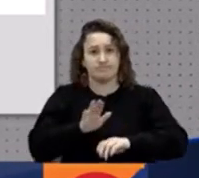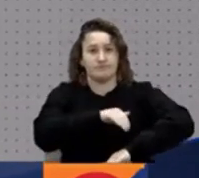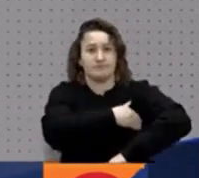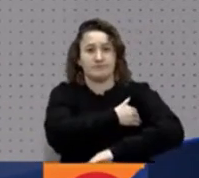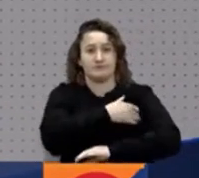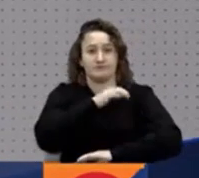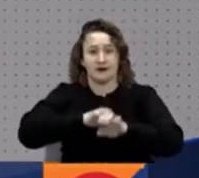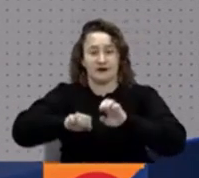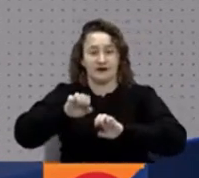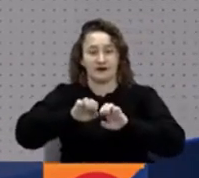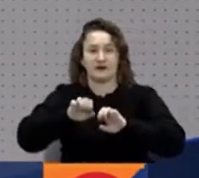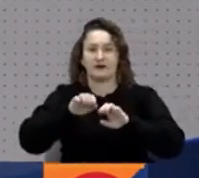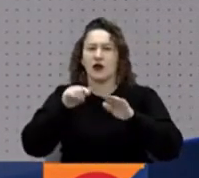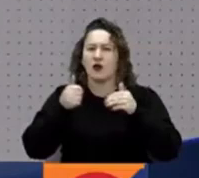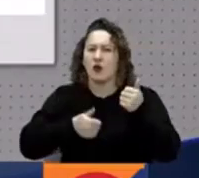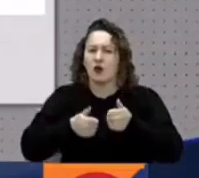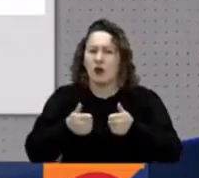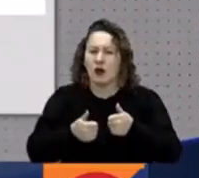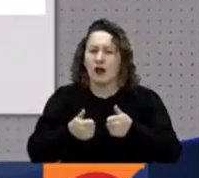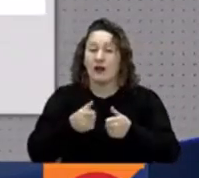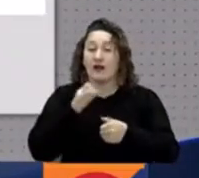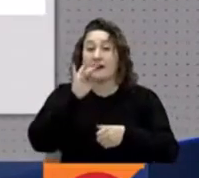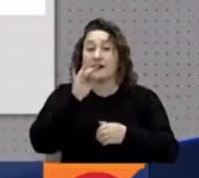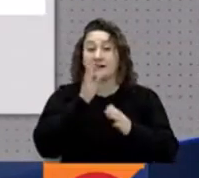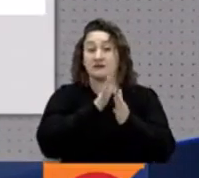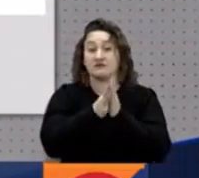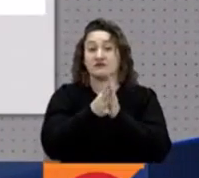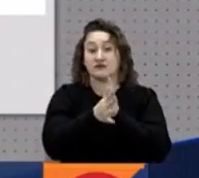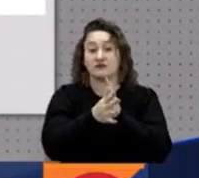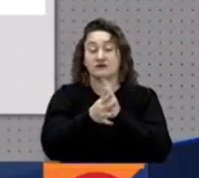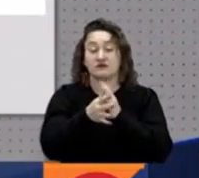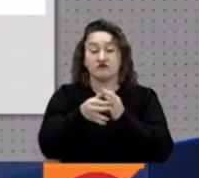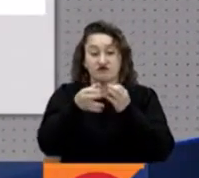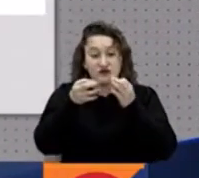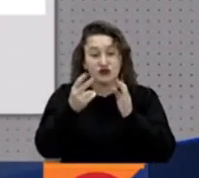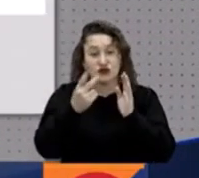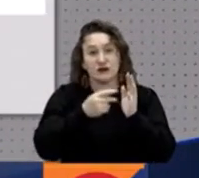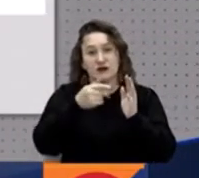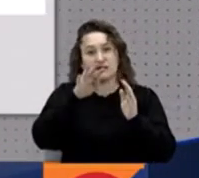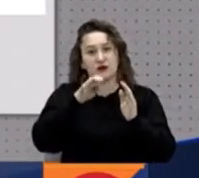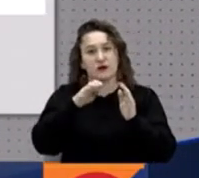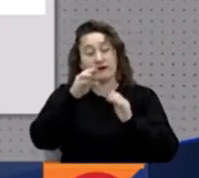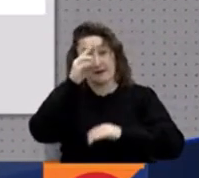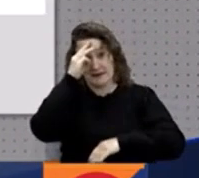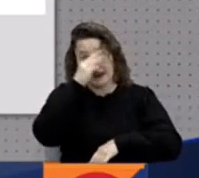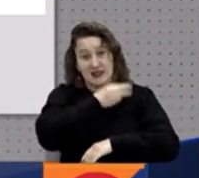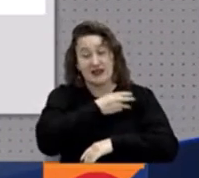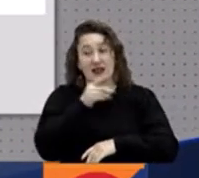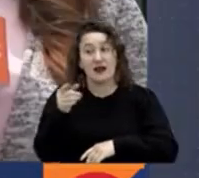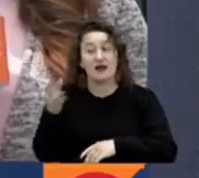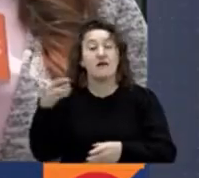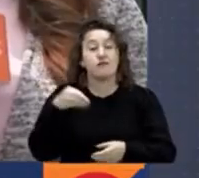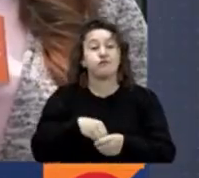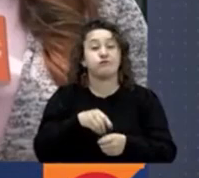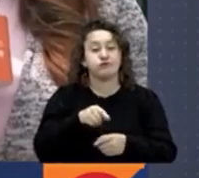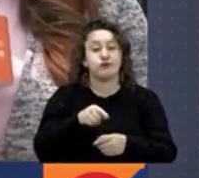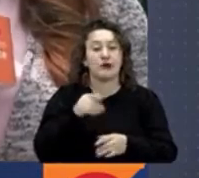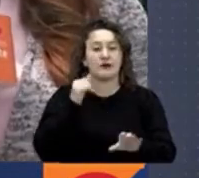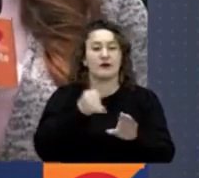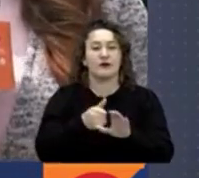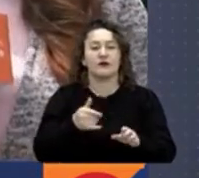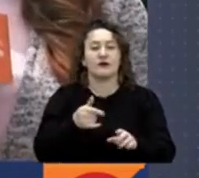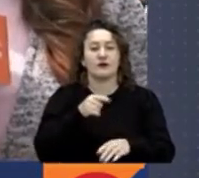Defensa sobre los 3 casos reportados en el 2019 y que involucrarían a militares relacionados con estos casos de violencia sexual